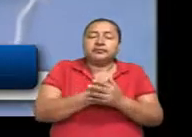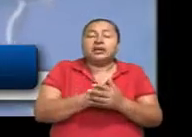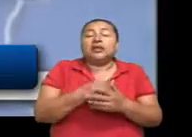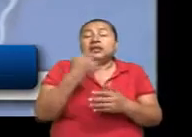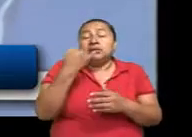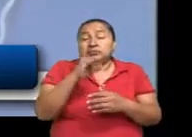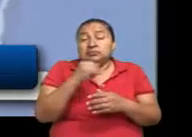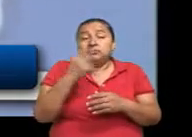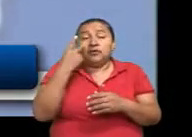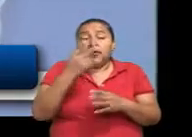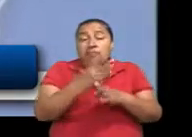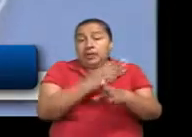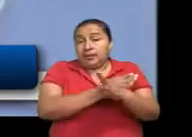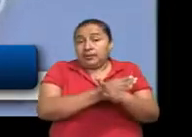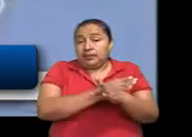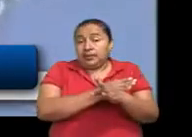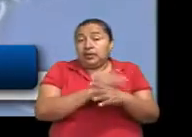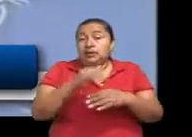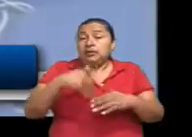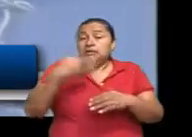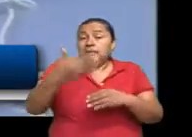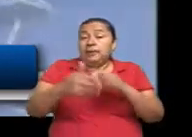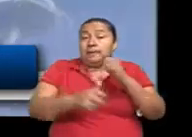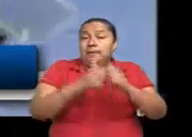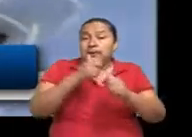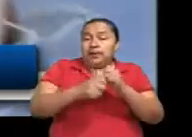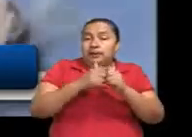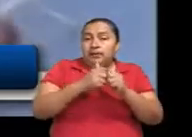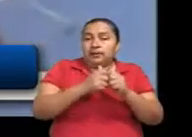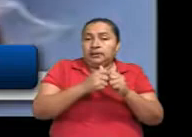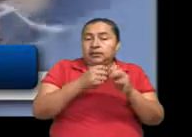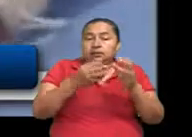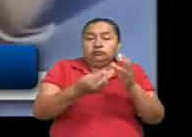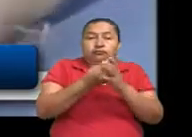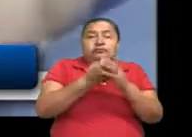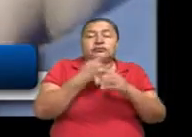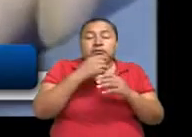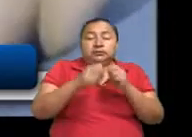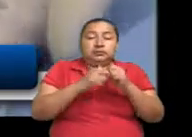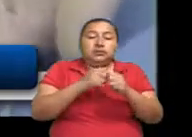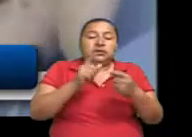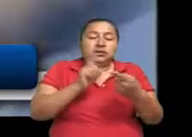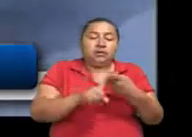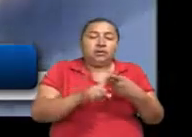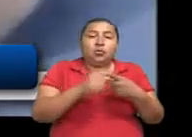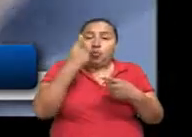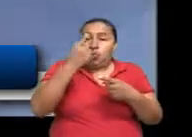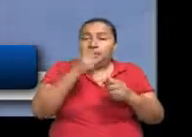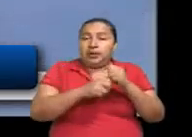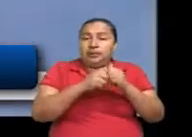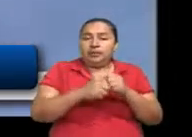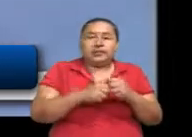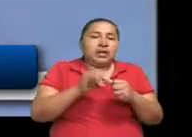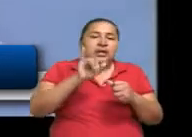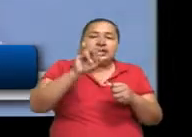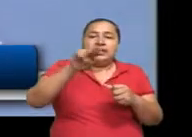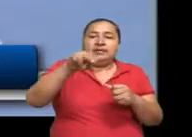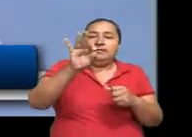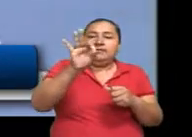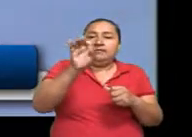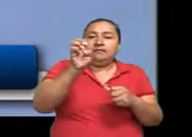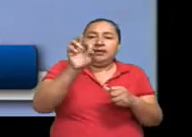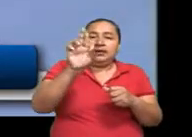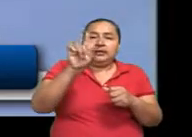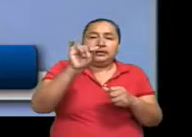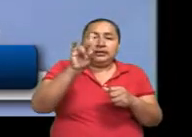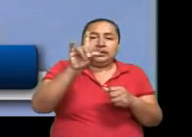como habíamos hablado, o las consecuencias que dices tú, son, una de ellas es la infertilidad. ¿Por